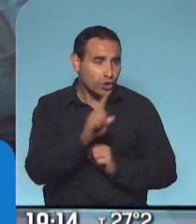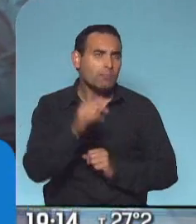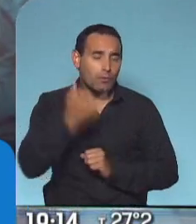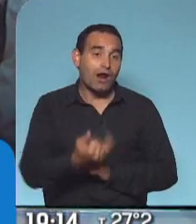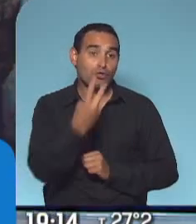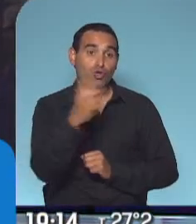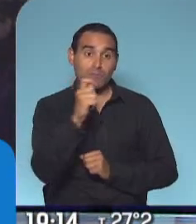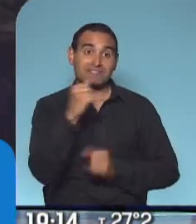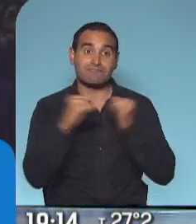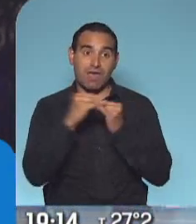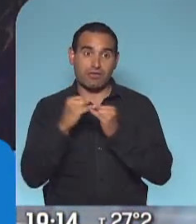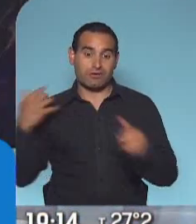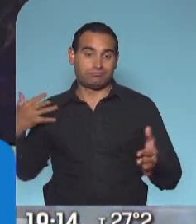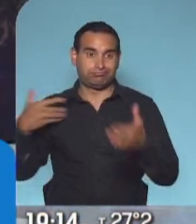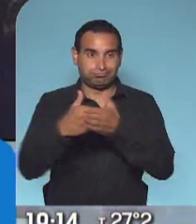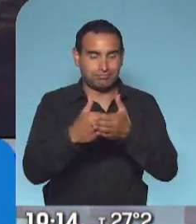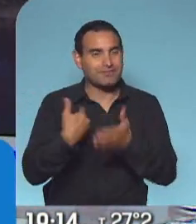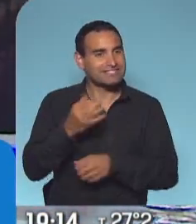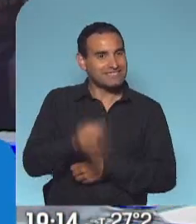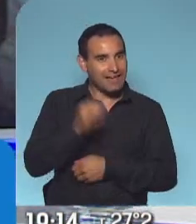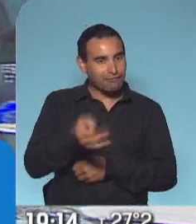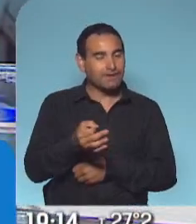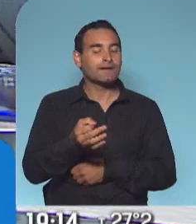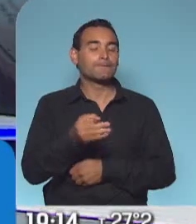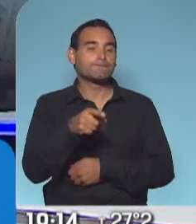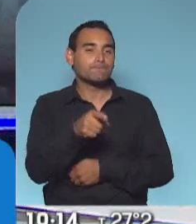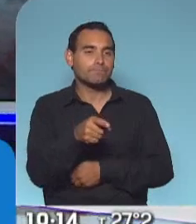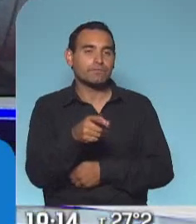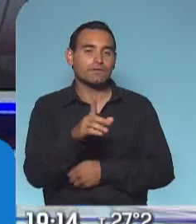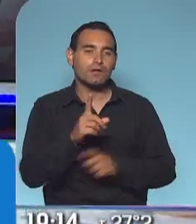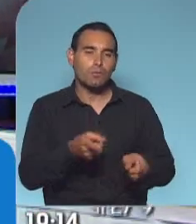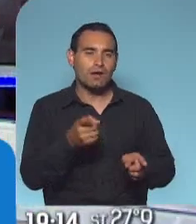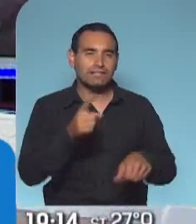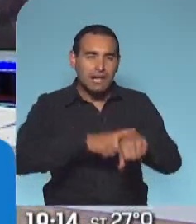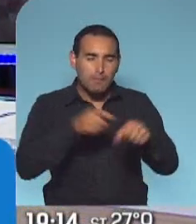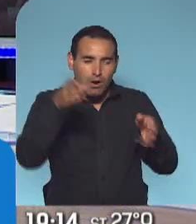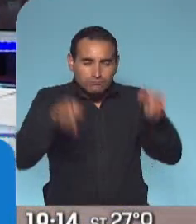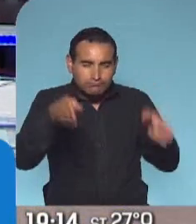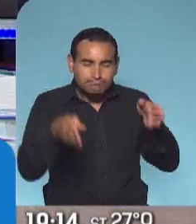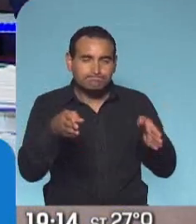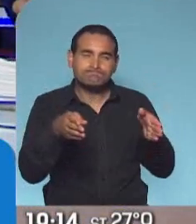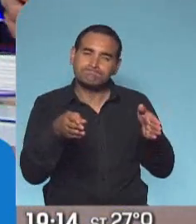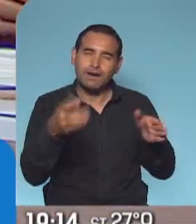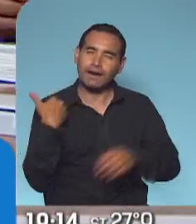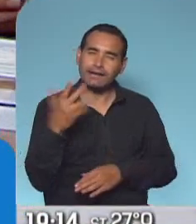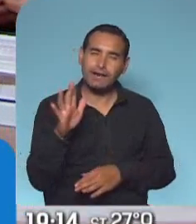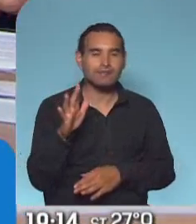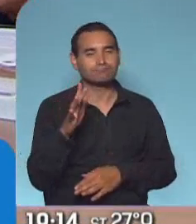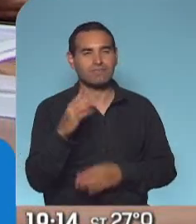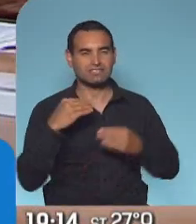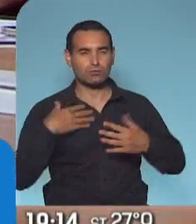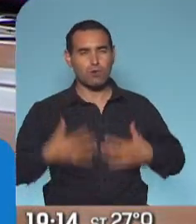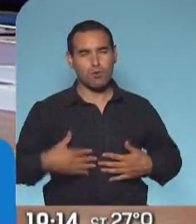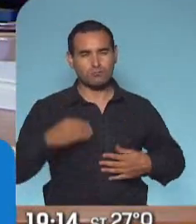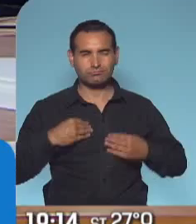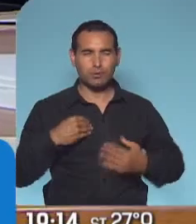y medio de ventaja. Entonces sabemos que el promedio, igual el periodo de incubación en general se presentan los síntomas